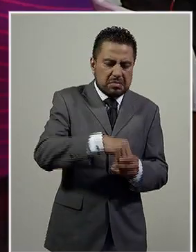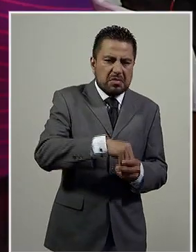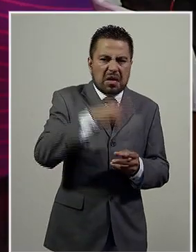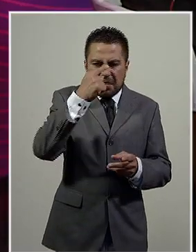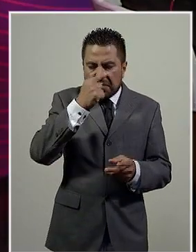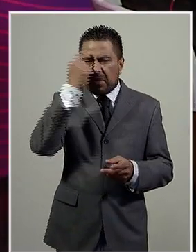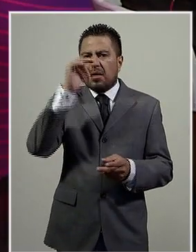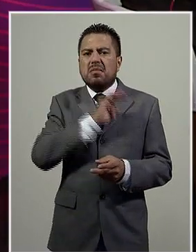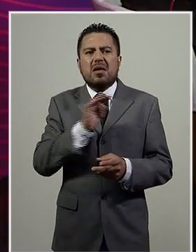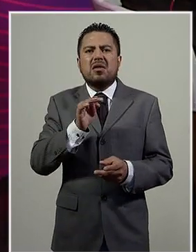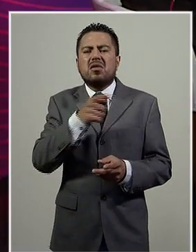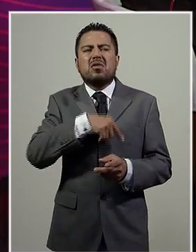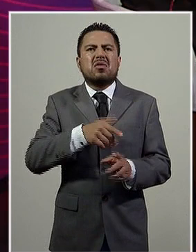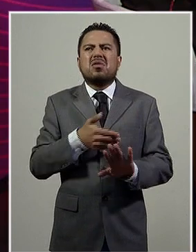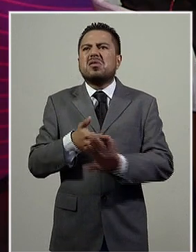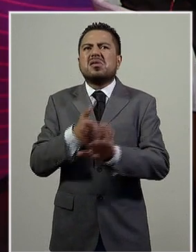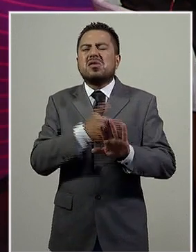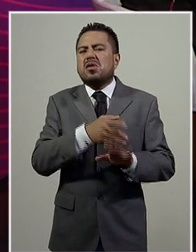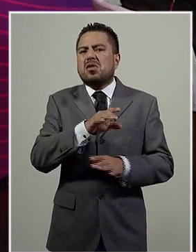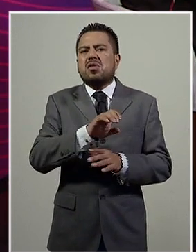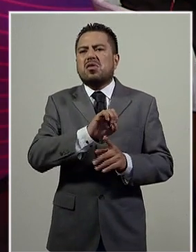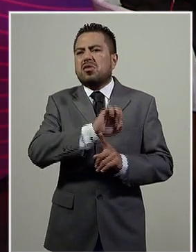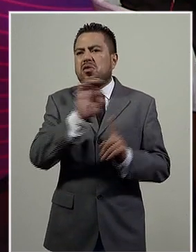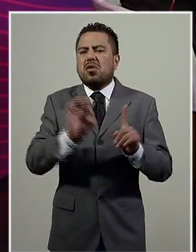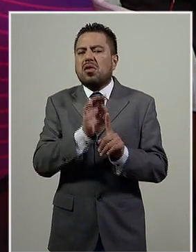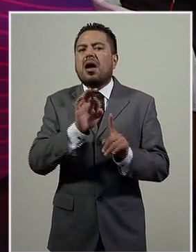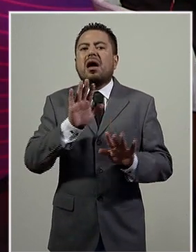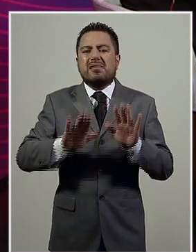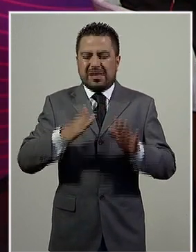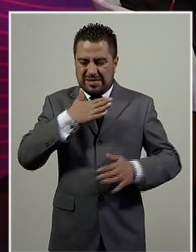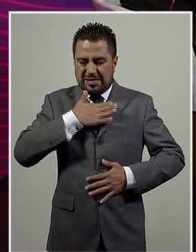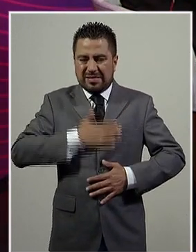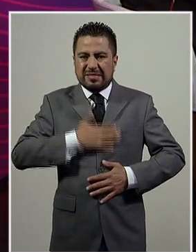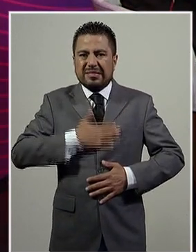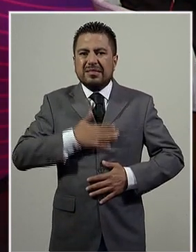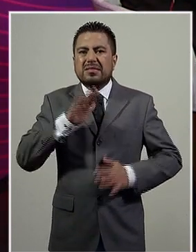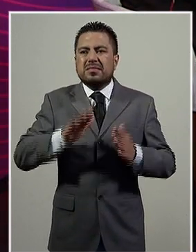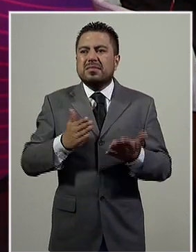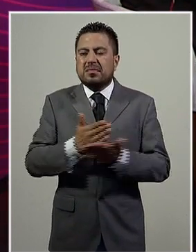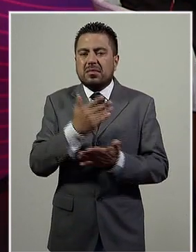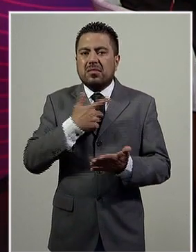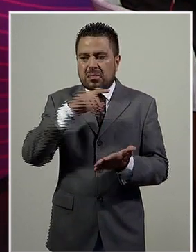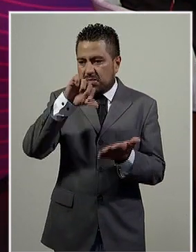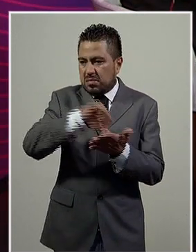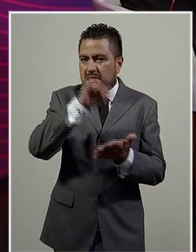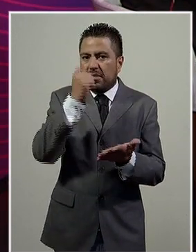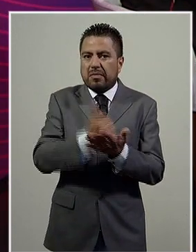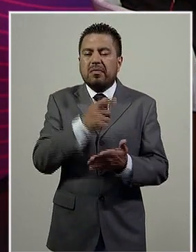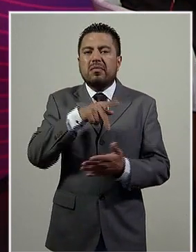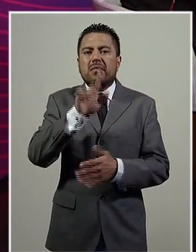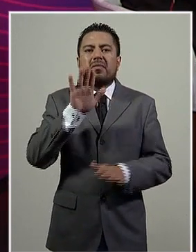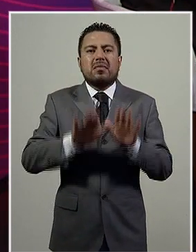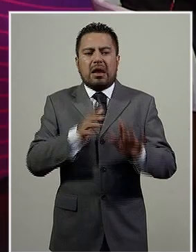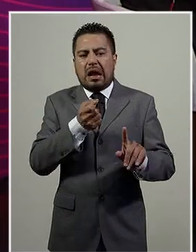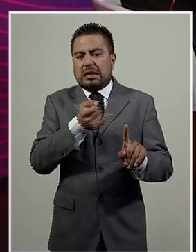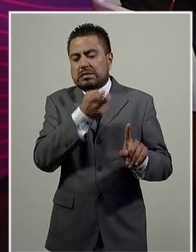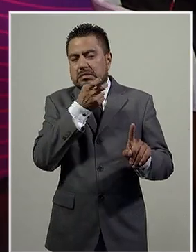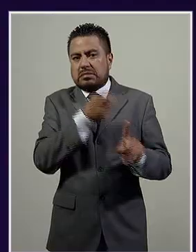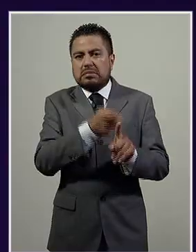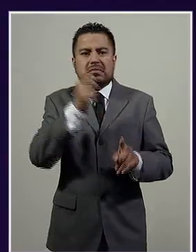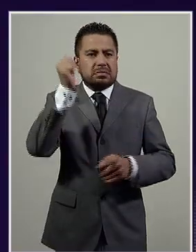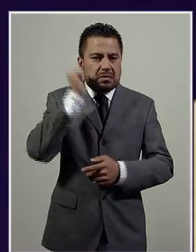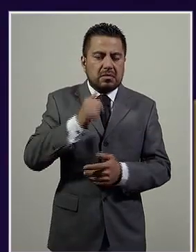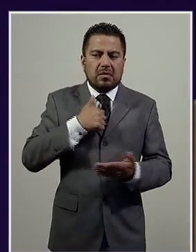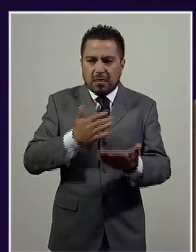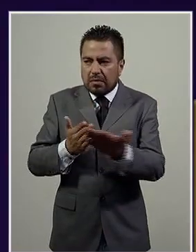tienes quejas en CONAPRED. Los baños públicos suelen ser, mira que yo estoy chiquita, pero suelen ser así. Y siempre que me